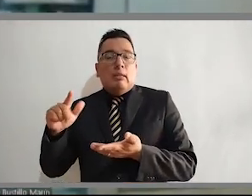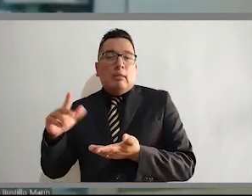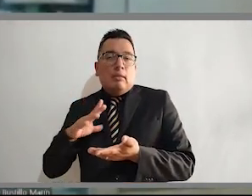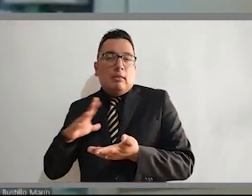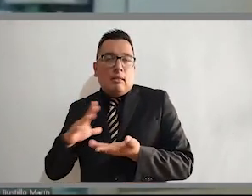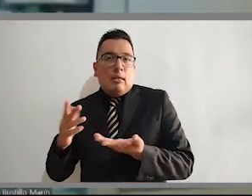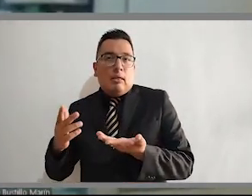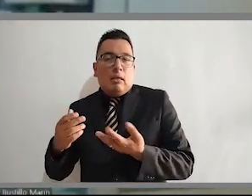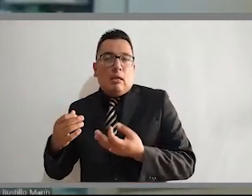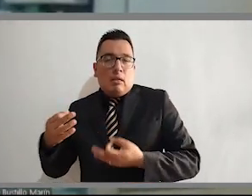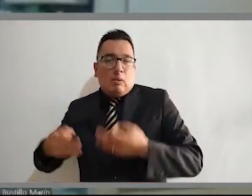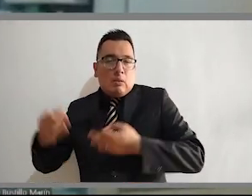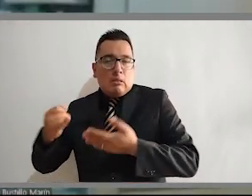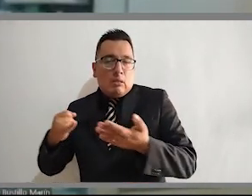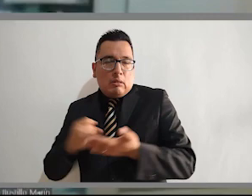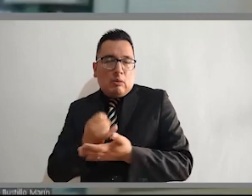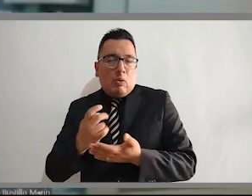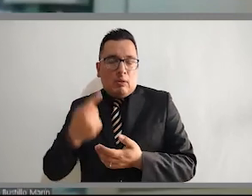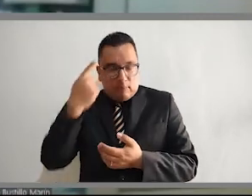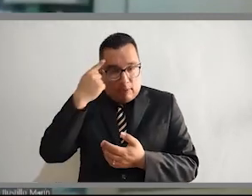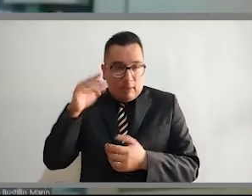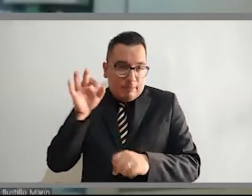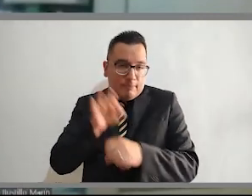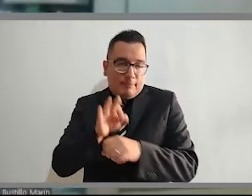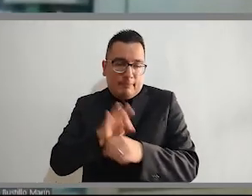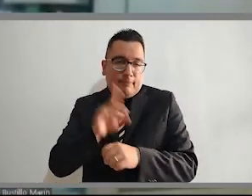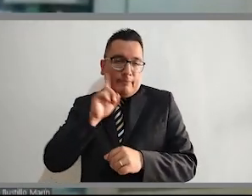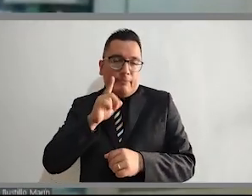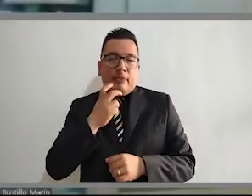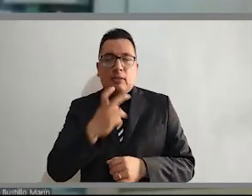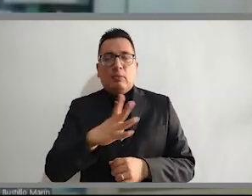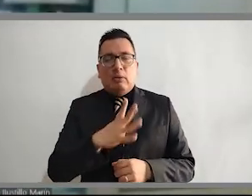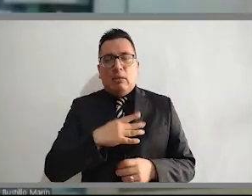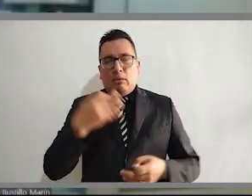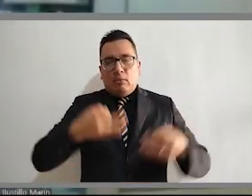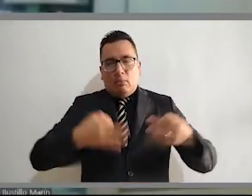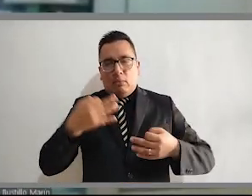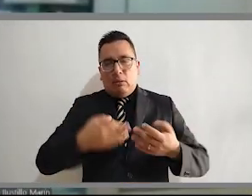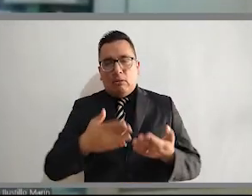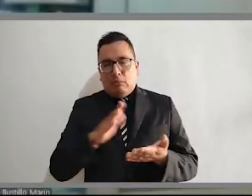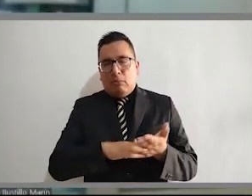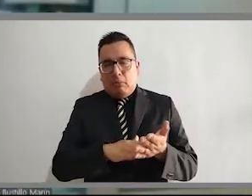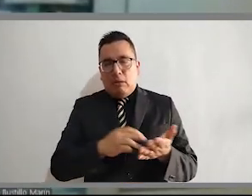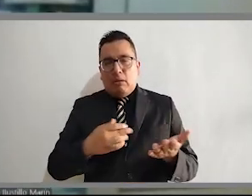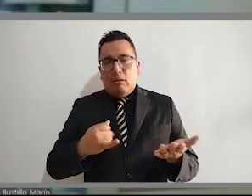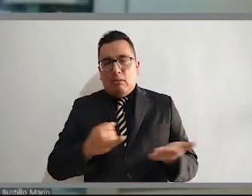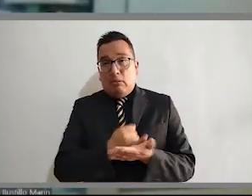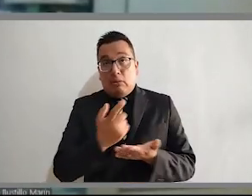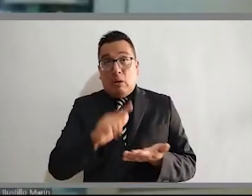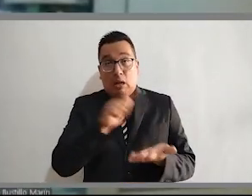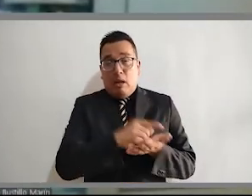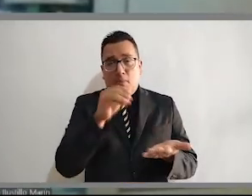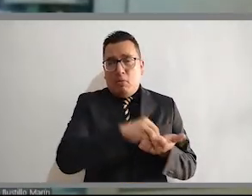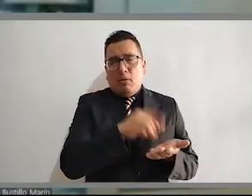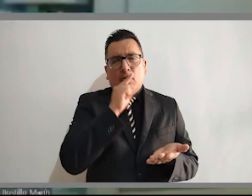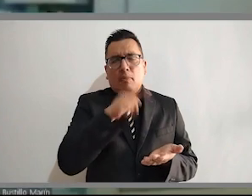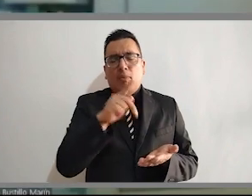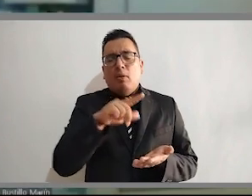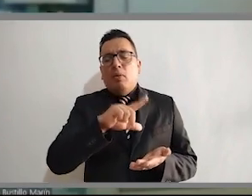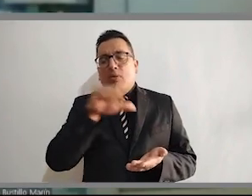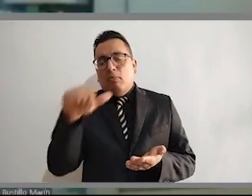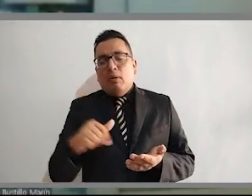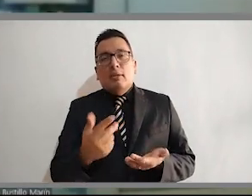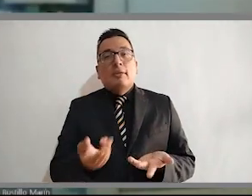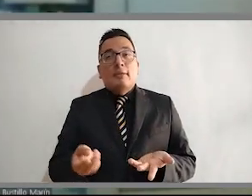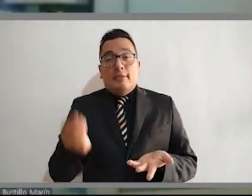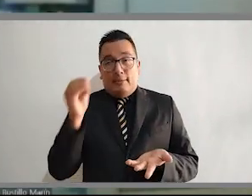este caso la protección de las mujeres. Y por eso surgen precedentes y criterios que no están generalmente en las leyes, sino que van surgiendo